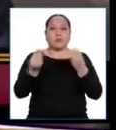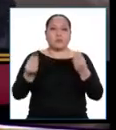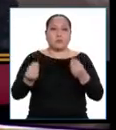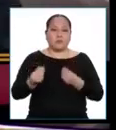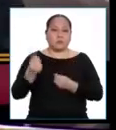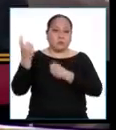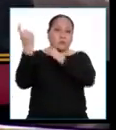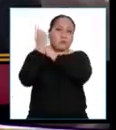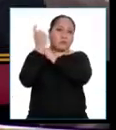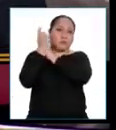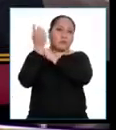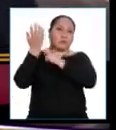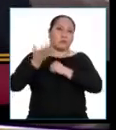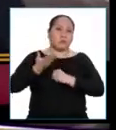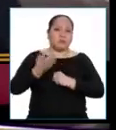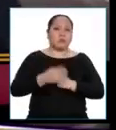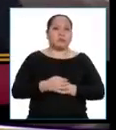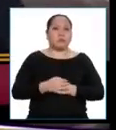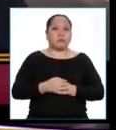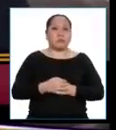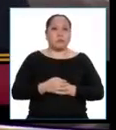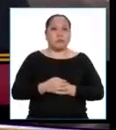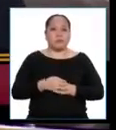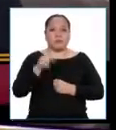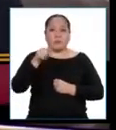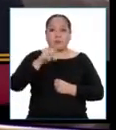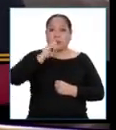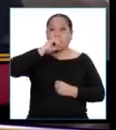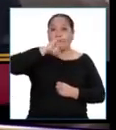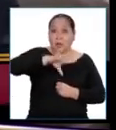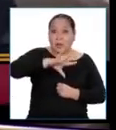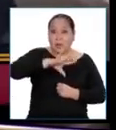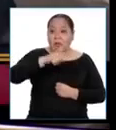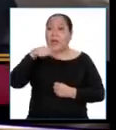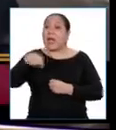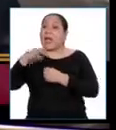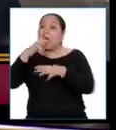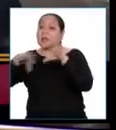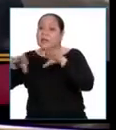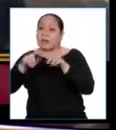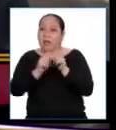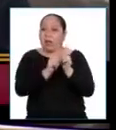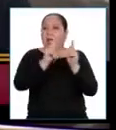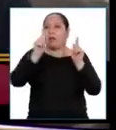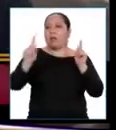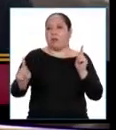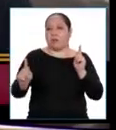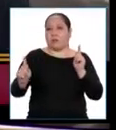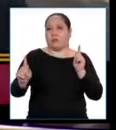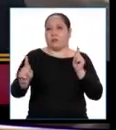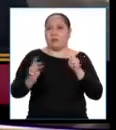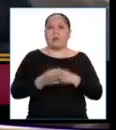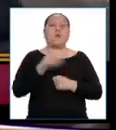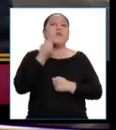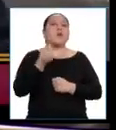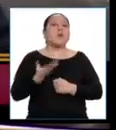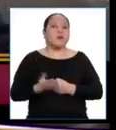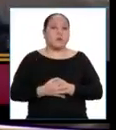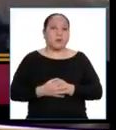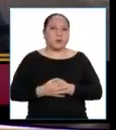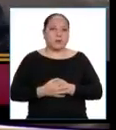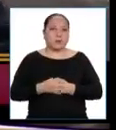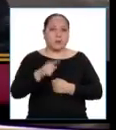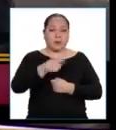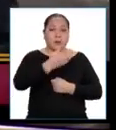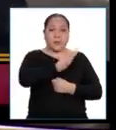me enseñaron. Del dicho al hecho hay mucho trecho. ¿Y por qué?